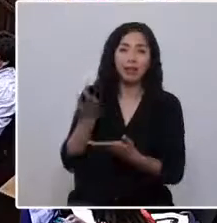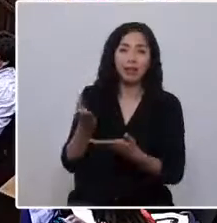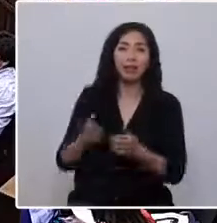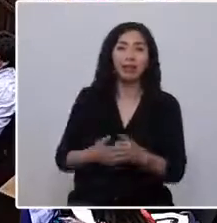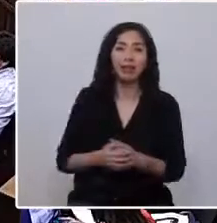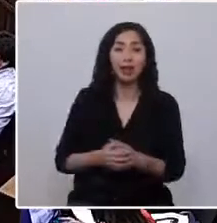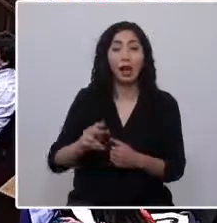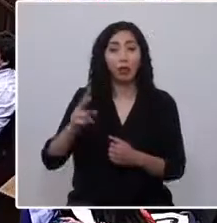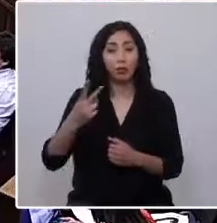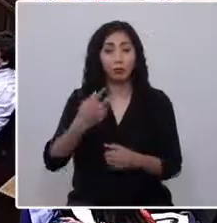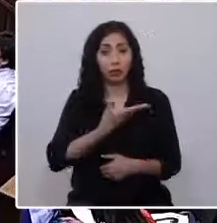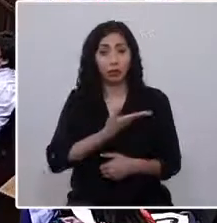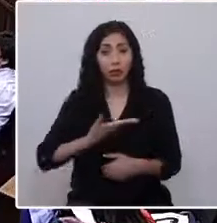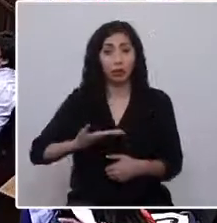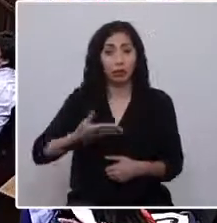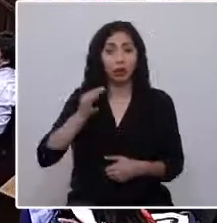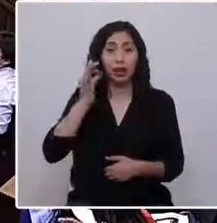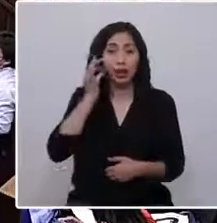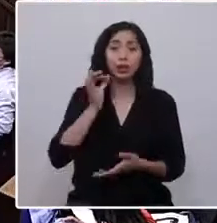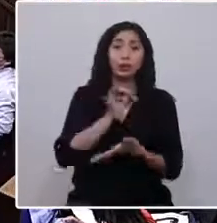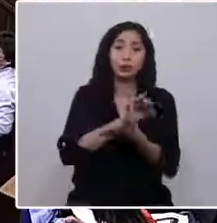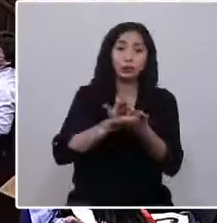vicepresidente secretario